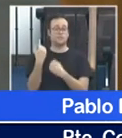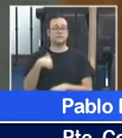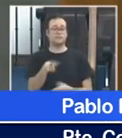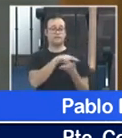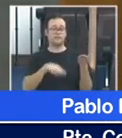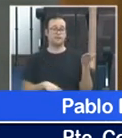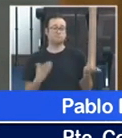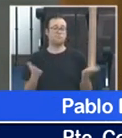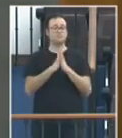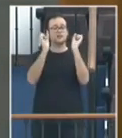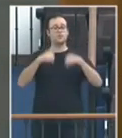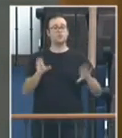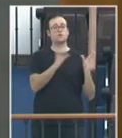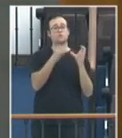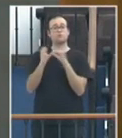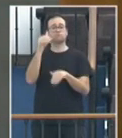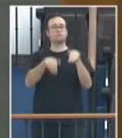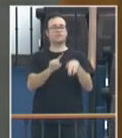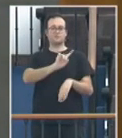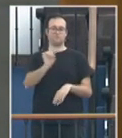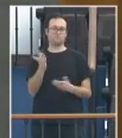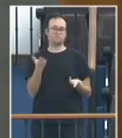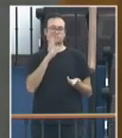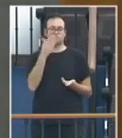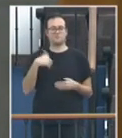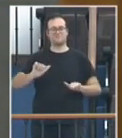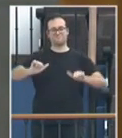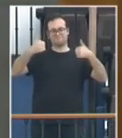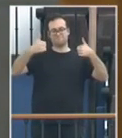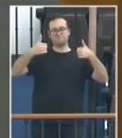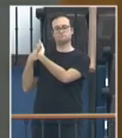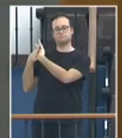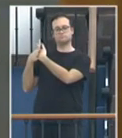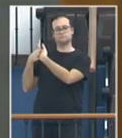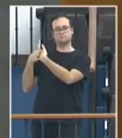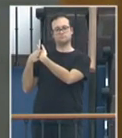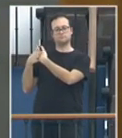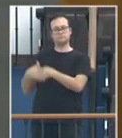hay acuerdo de los grupos y no se votará. Se aprueba por unanimidad, por asentimiento.